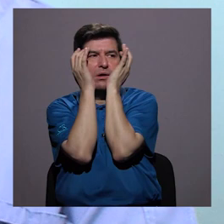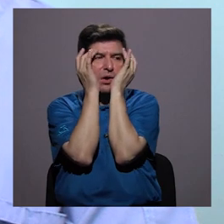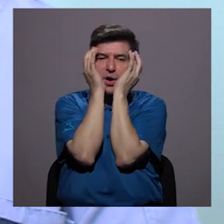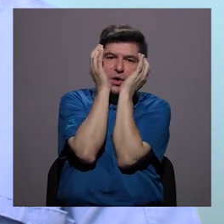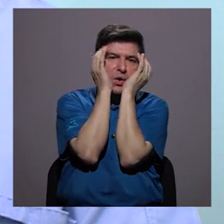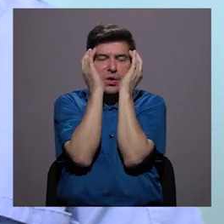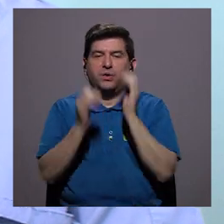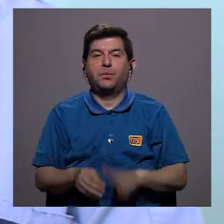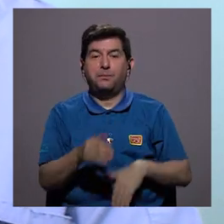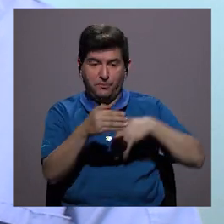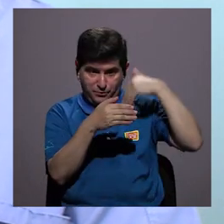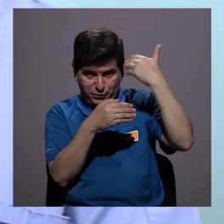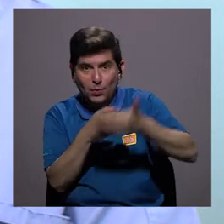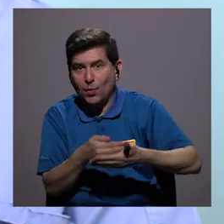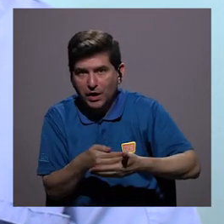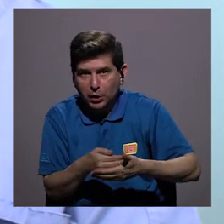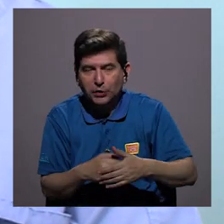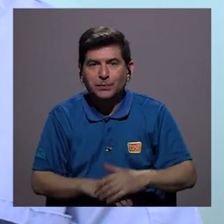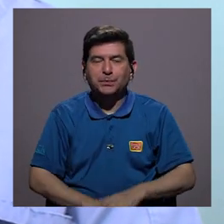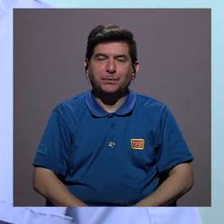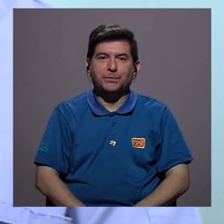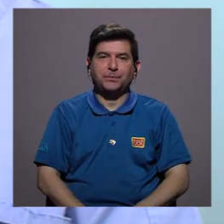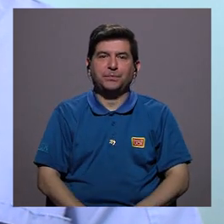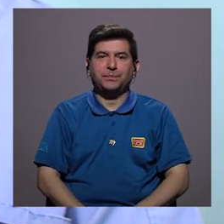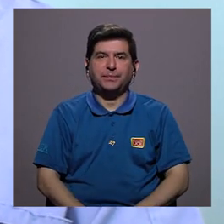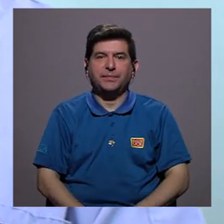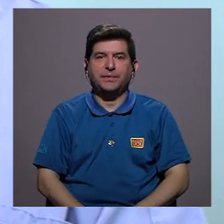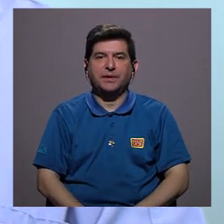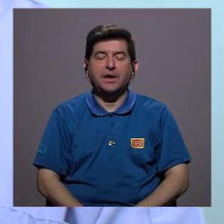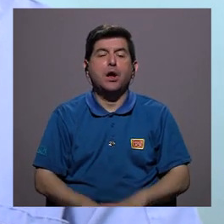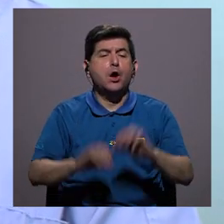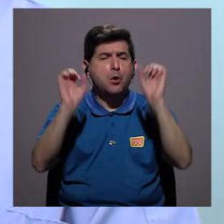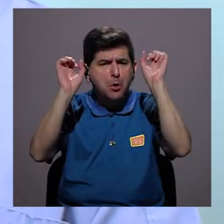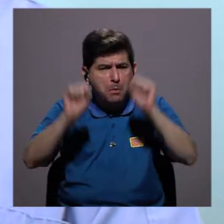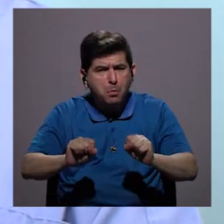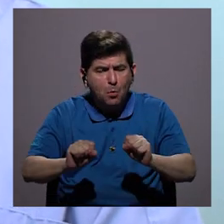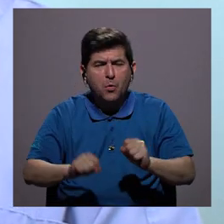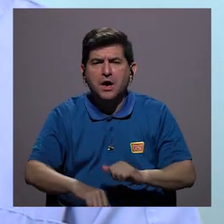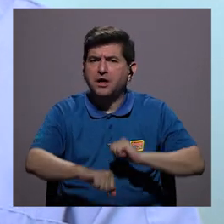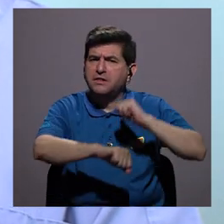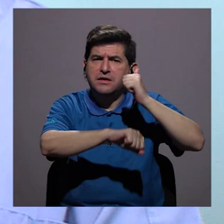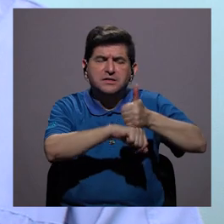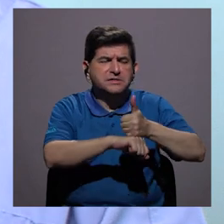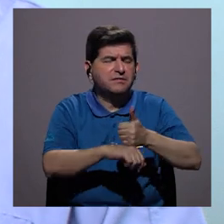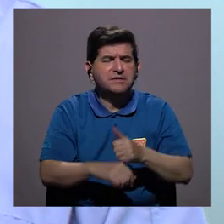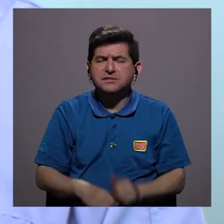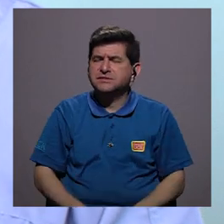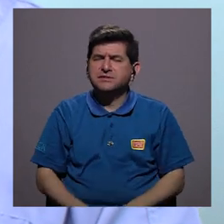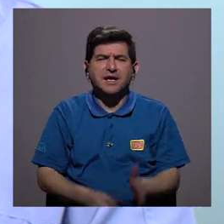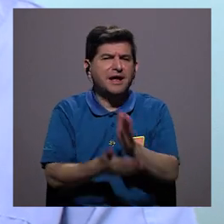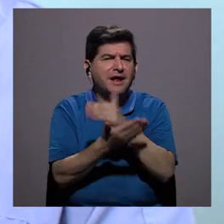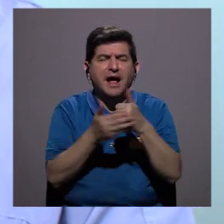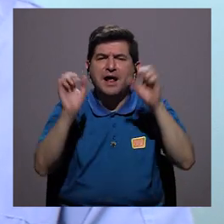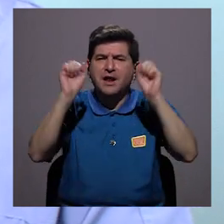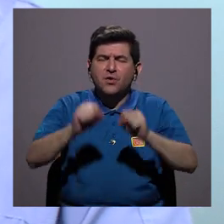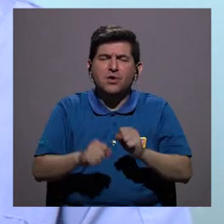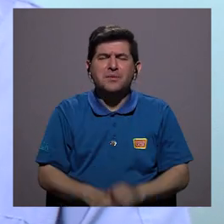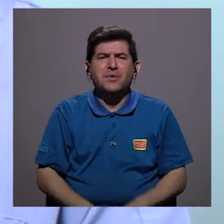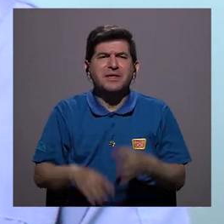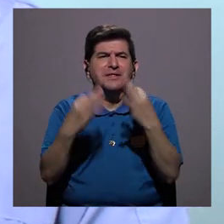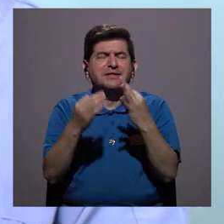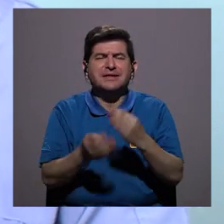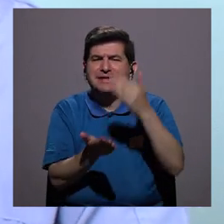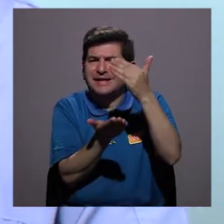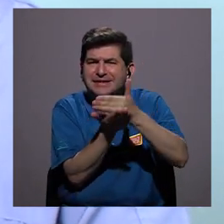angustia. Posteriormente, pueden colocar cualquier cosa que pueda sostener